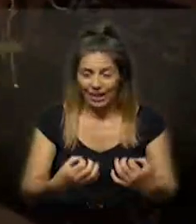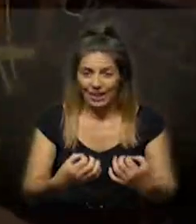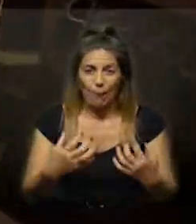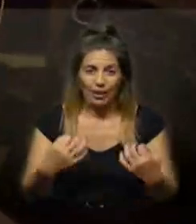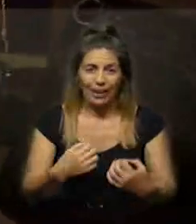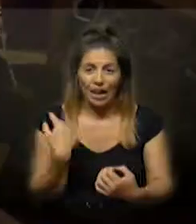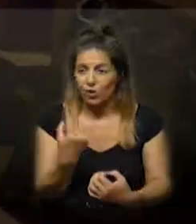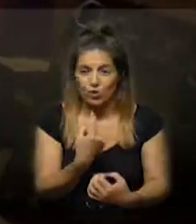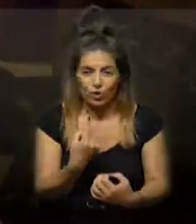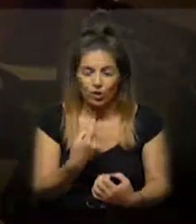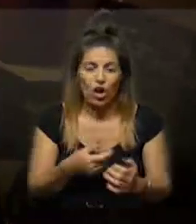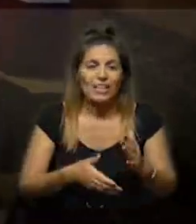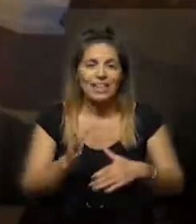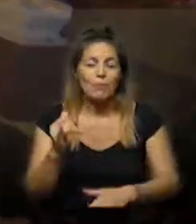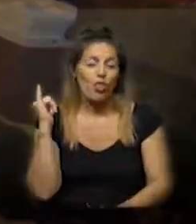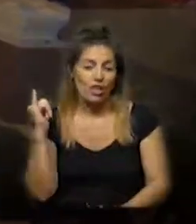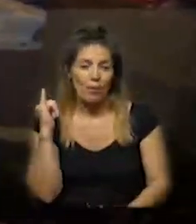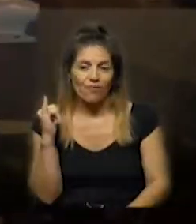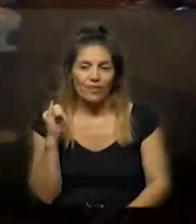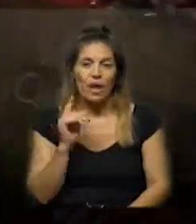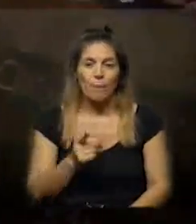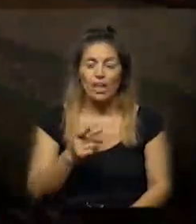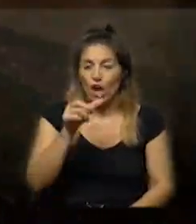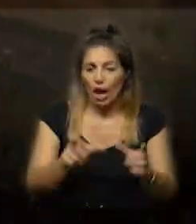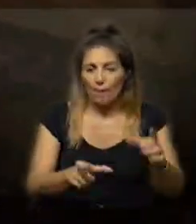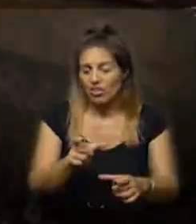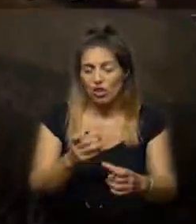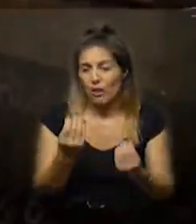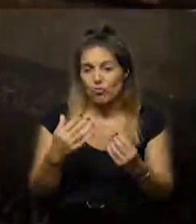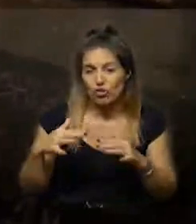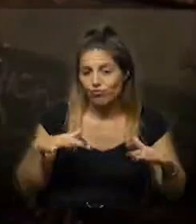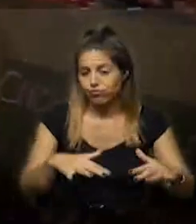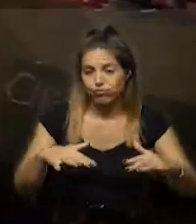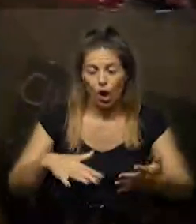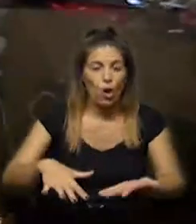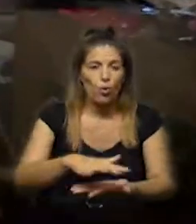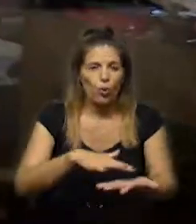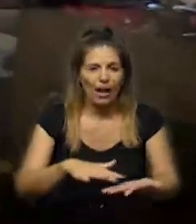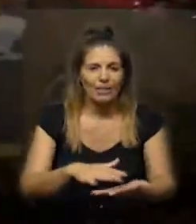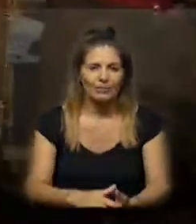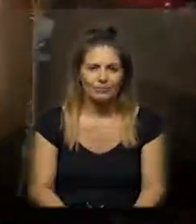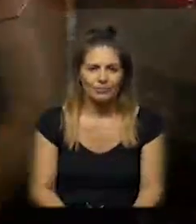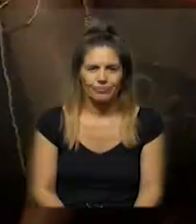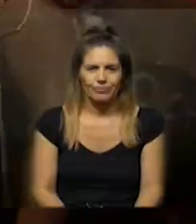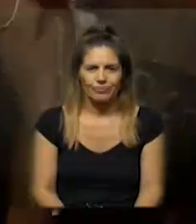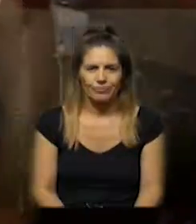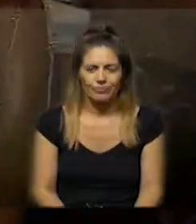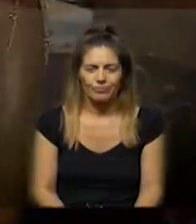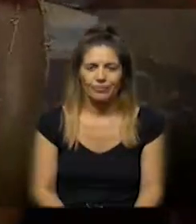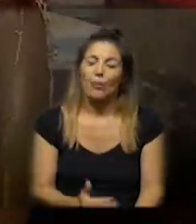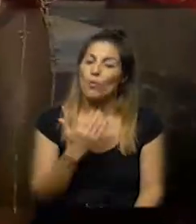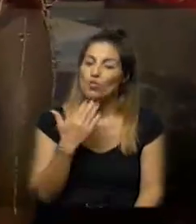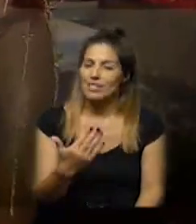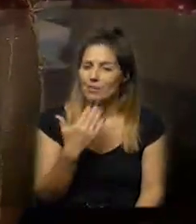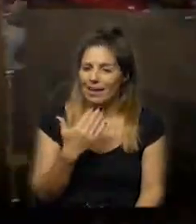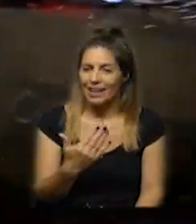realidad salimos de Malvin, pero la gente es de muchísimos lugares. O sea, componentes de la comparsa somos de todos lados. Muchísimas